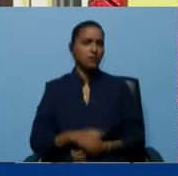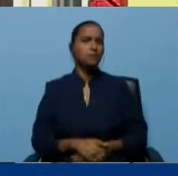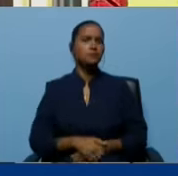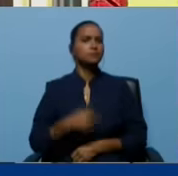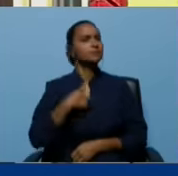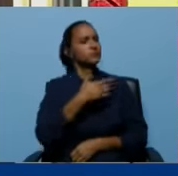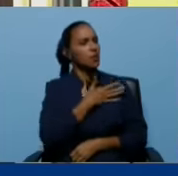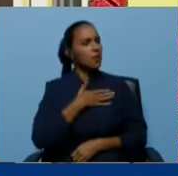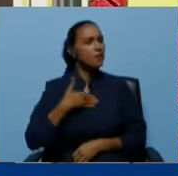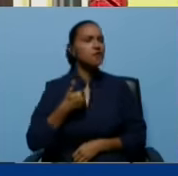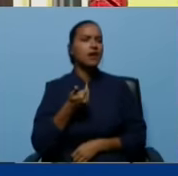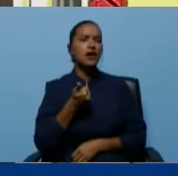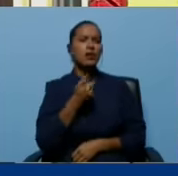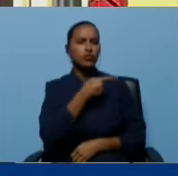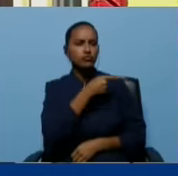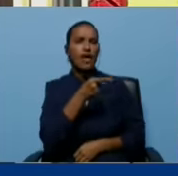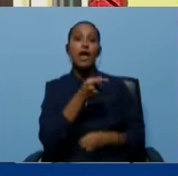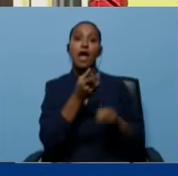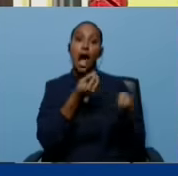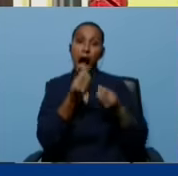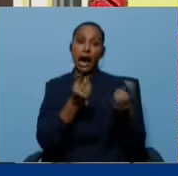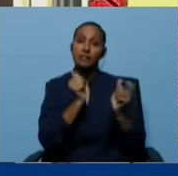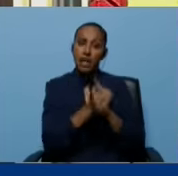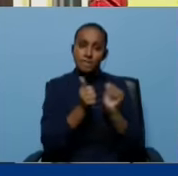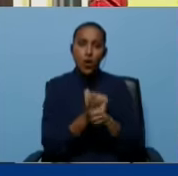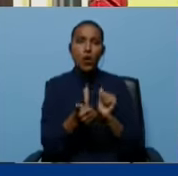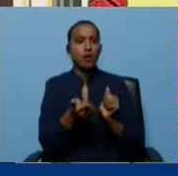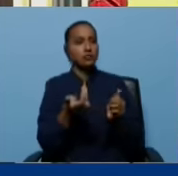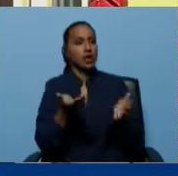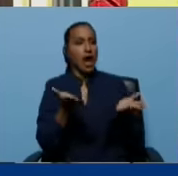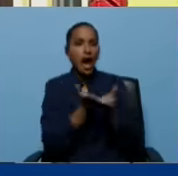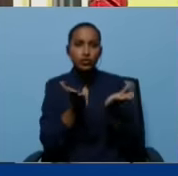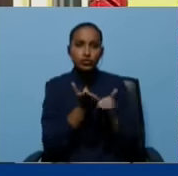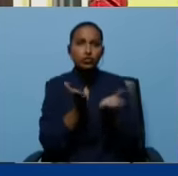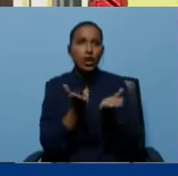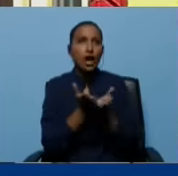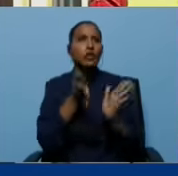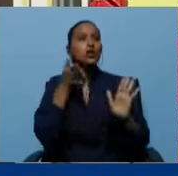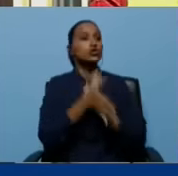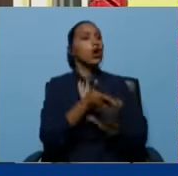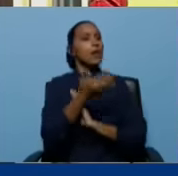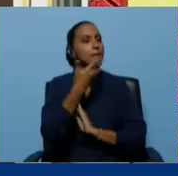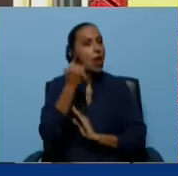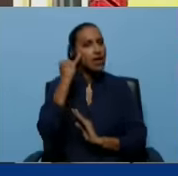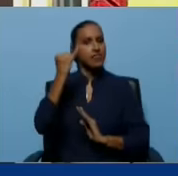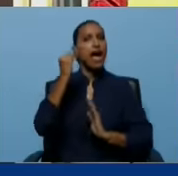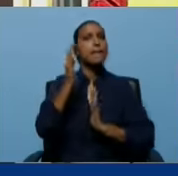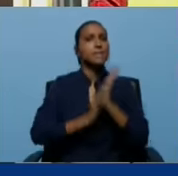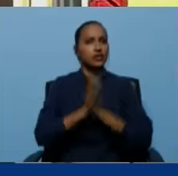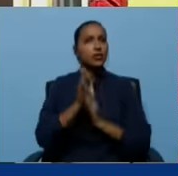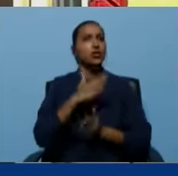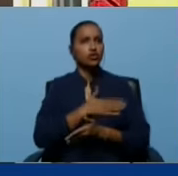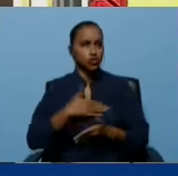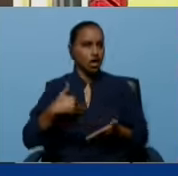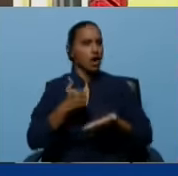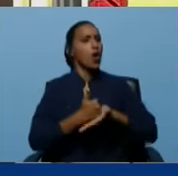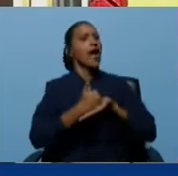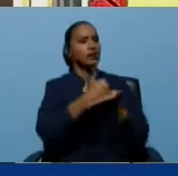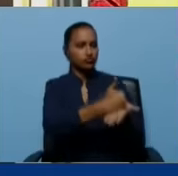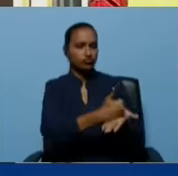estén haciendo deporte, estudiando, y si quieren ganarse una platica tengan un emprendimiento, le dije, los quiero ayudar, me los traje para